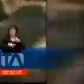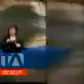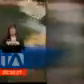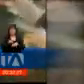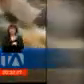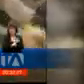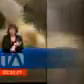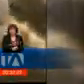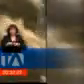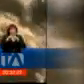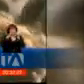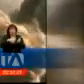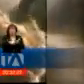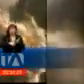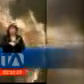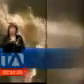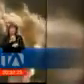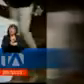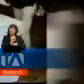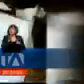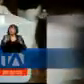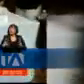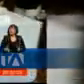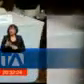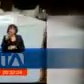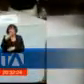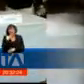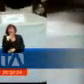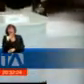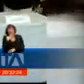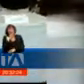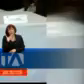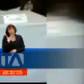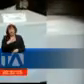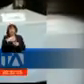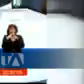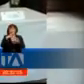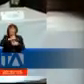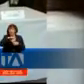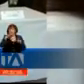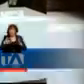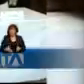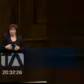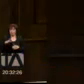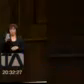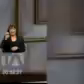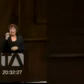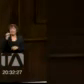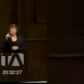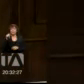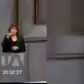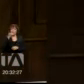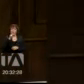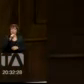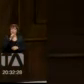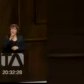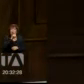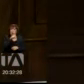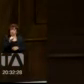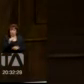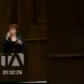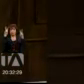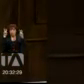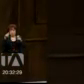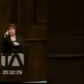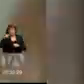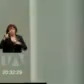de la nacionalidad ecuatoriana a Assange por parte de la ex canciller María Fernanda Espinosa. Esos son los temas a los que no hay que